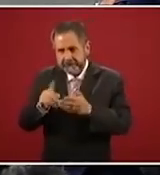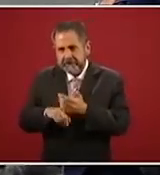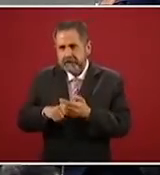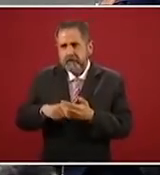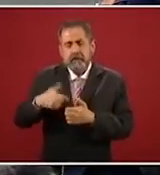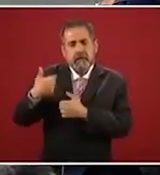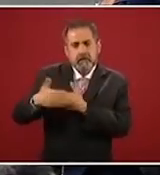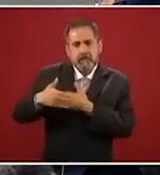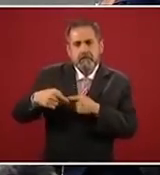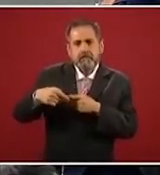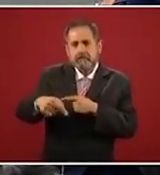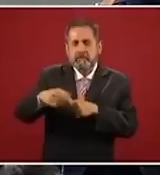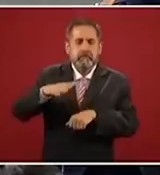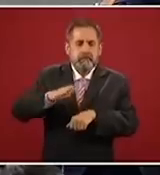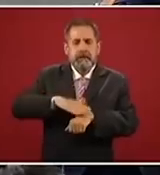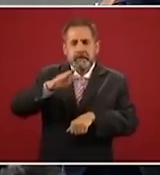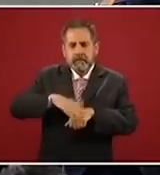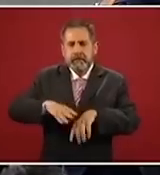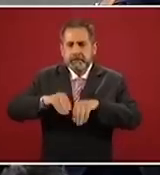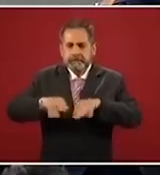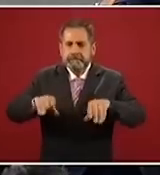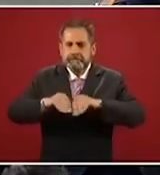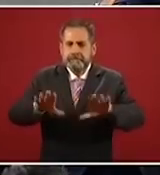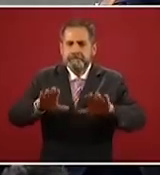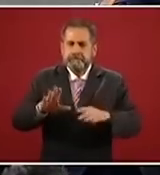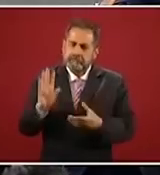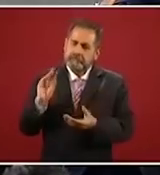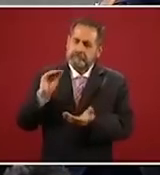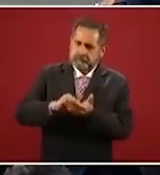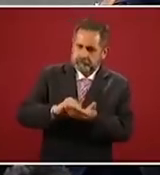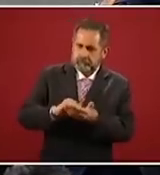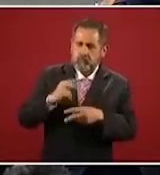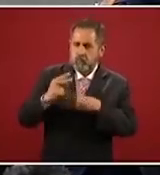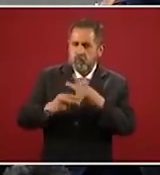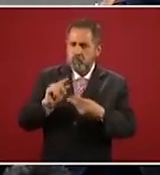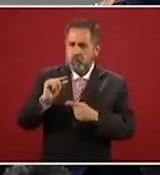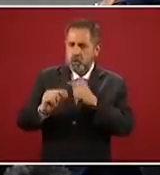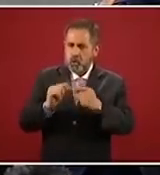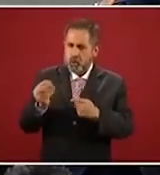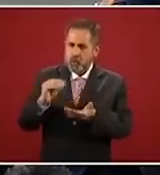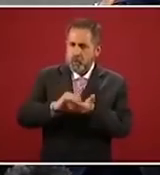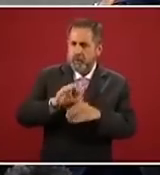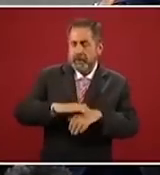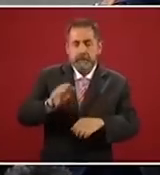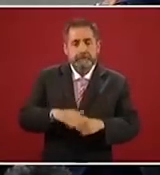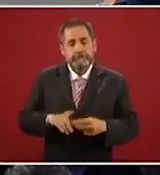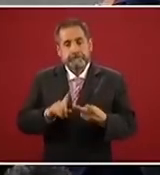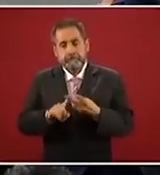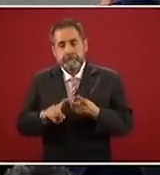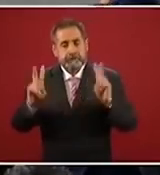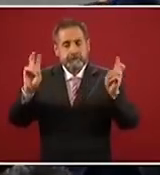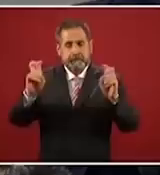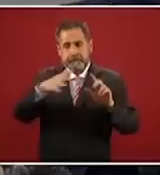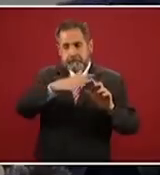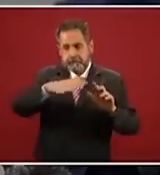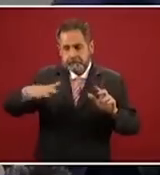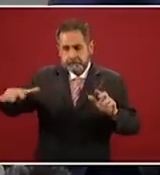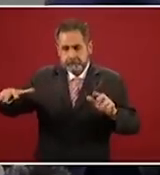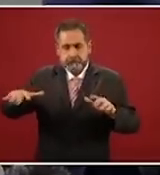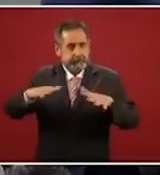va a tener mayor relevancia dentro de los libros de texto. Y el tema marítimo, es algo